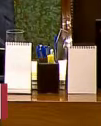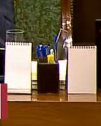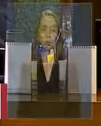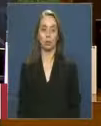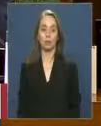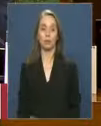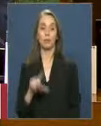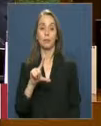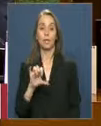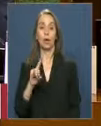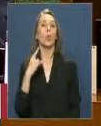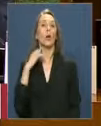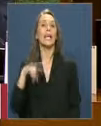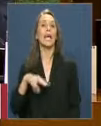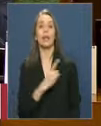Diputada Leuquén.